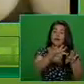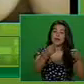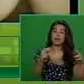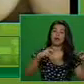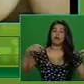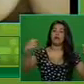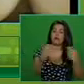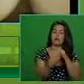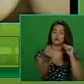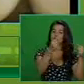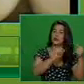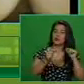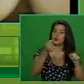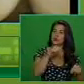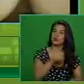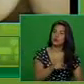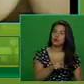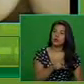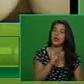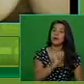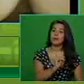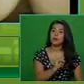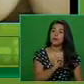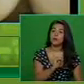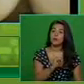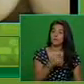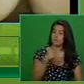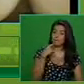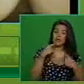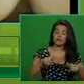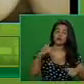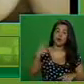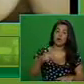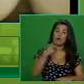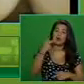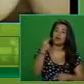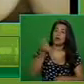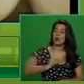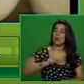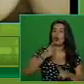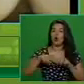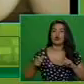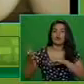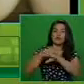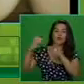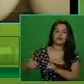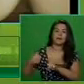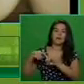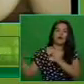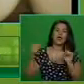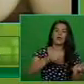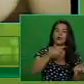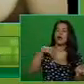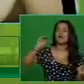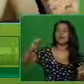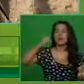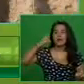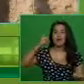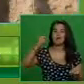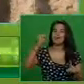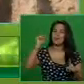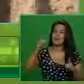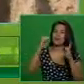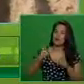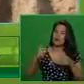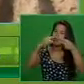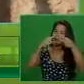son los beneficiarios últimos de las políticas que cualquier Estado pueda tomar, ¿no? Eso permite un